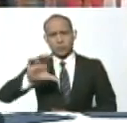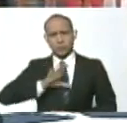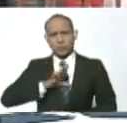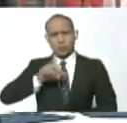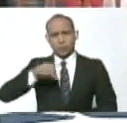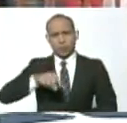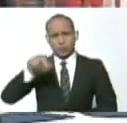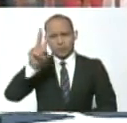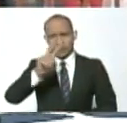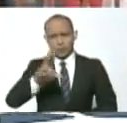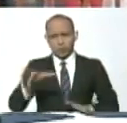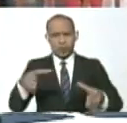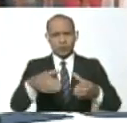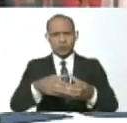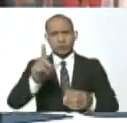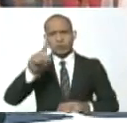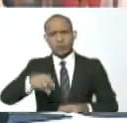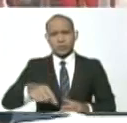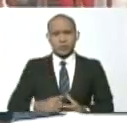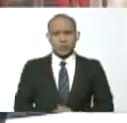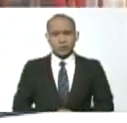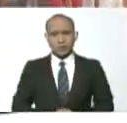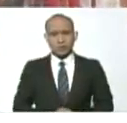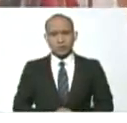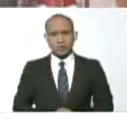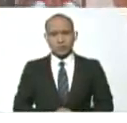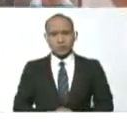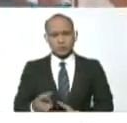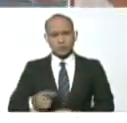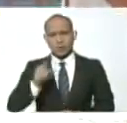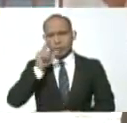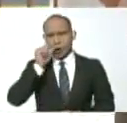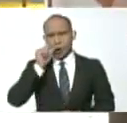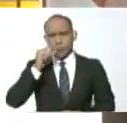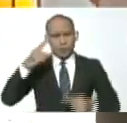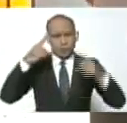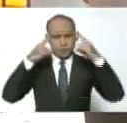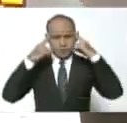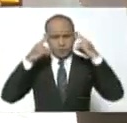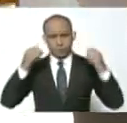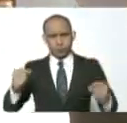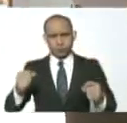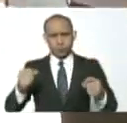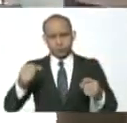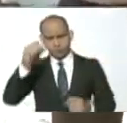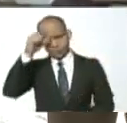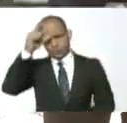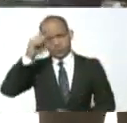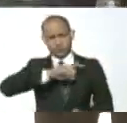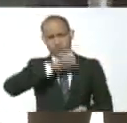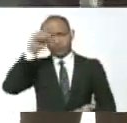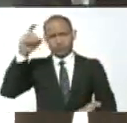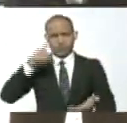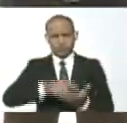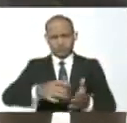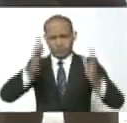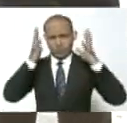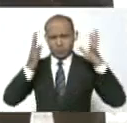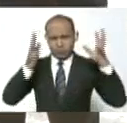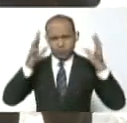país contando igualmente para ello con un personal altamente calificado capacitado y adiestrado